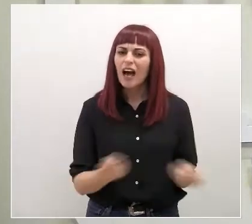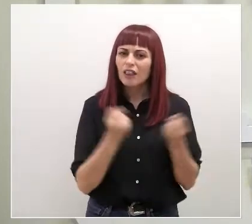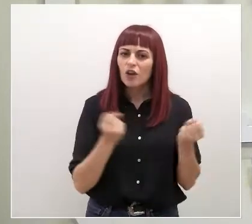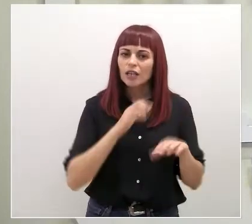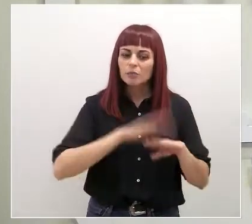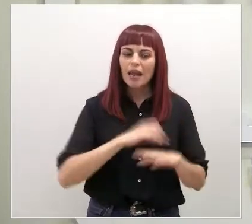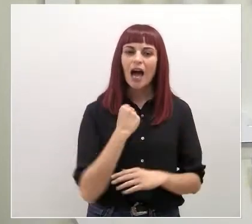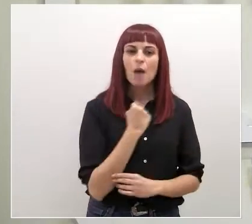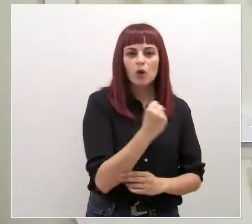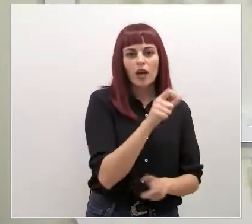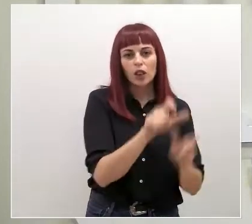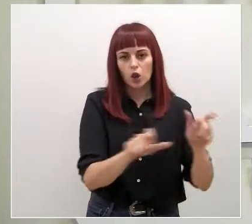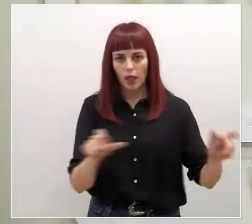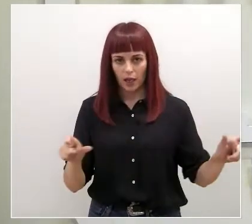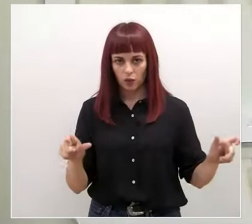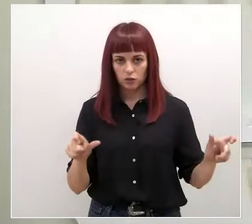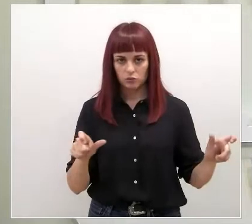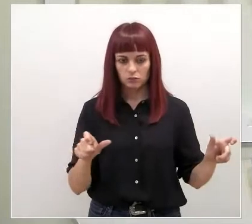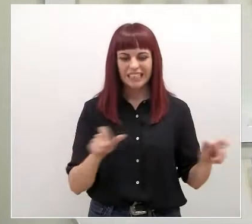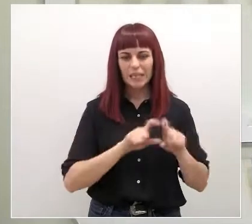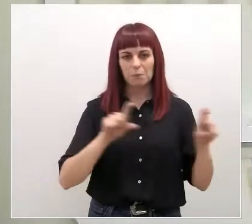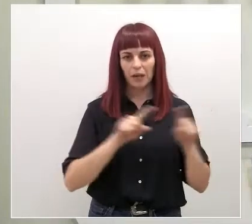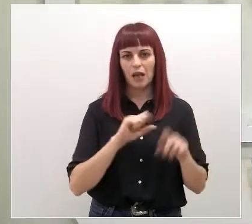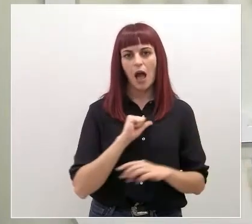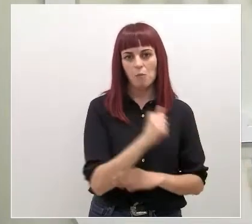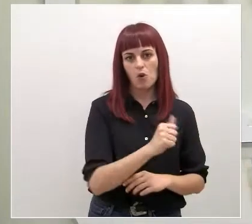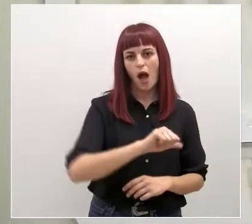para apoyar a nuestros ciudadanos y a nuestras empresas.